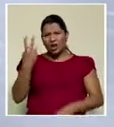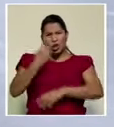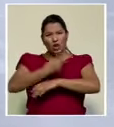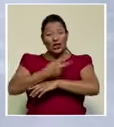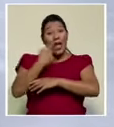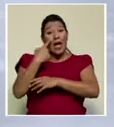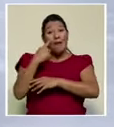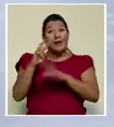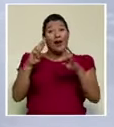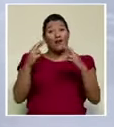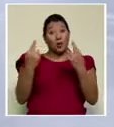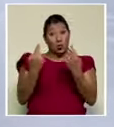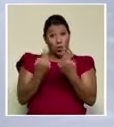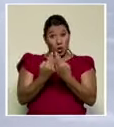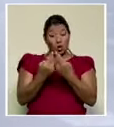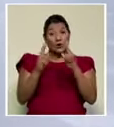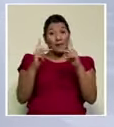asamblea.